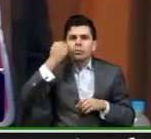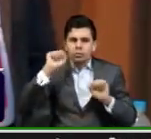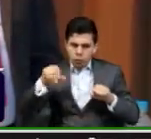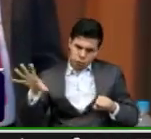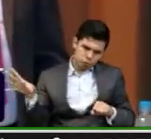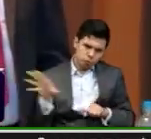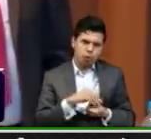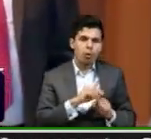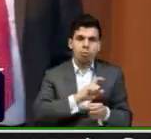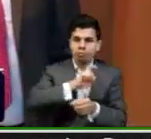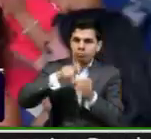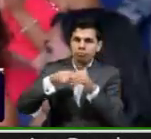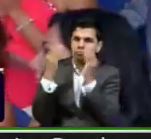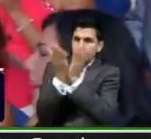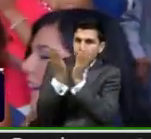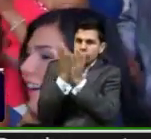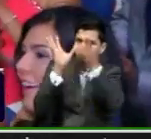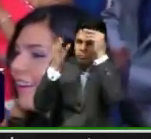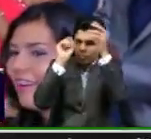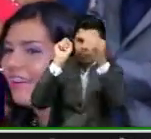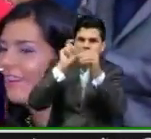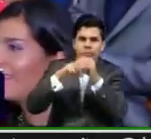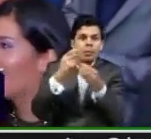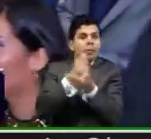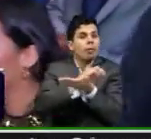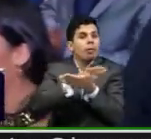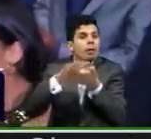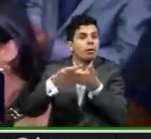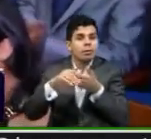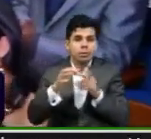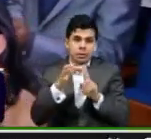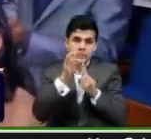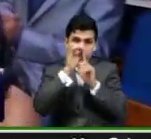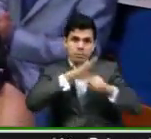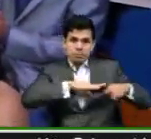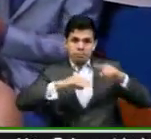importante iniciativa de capacitación que se brinda de forma gratuita por parte de la Alcaldía Municipal.